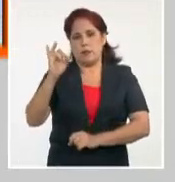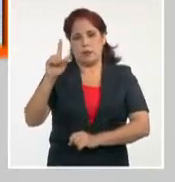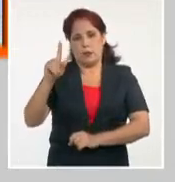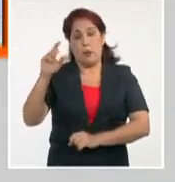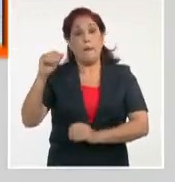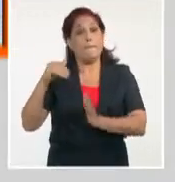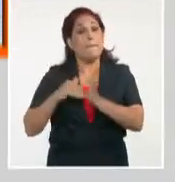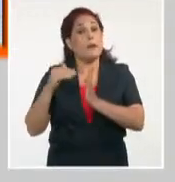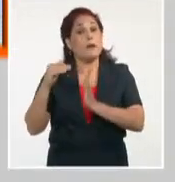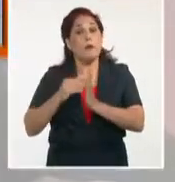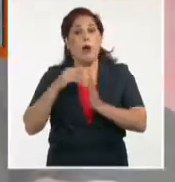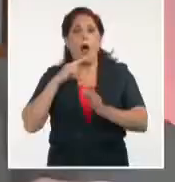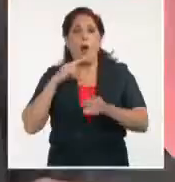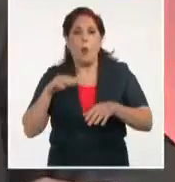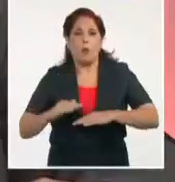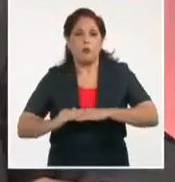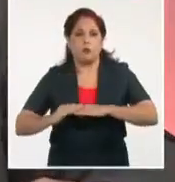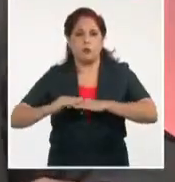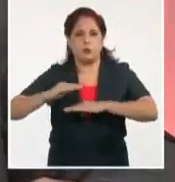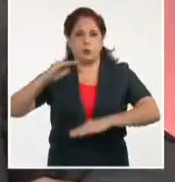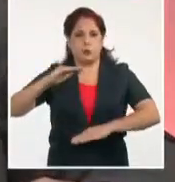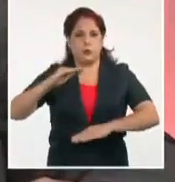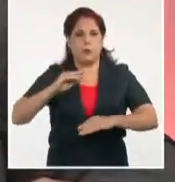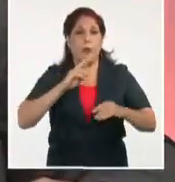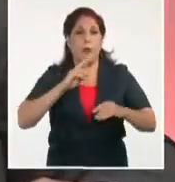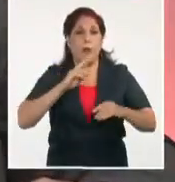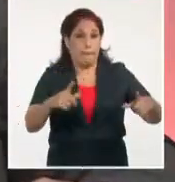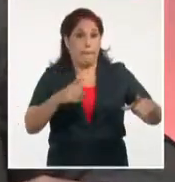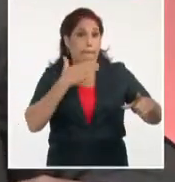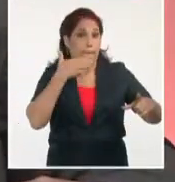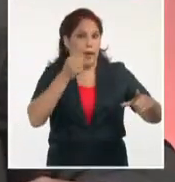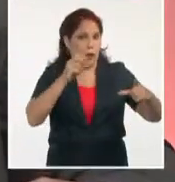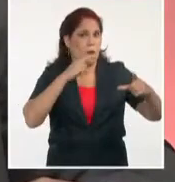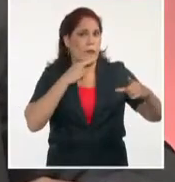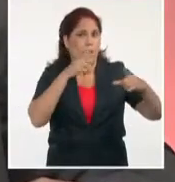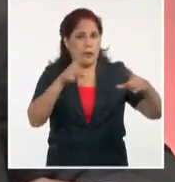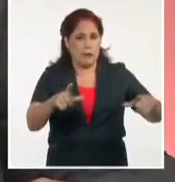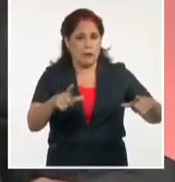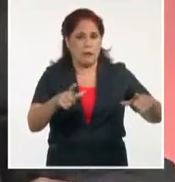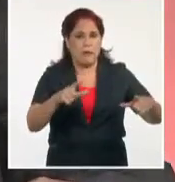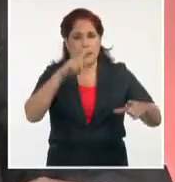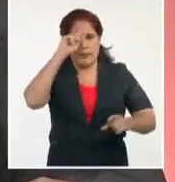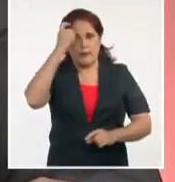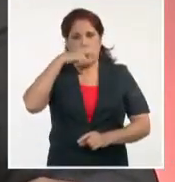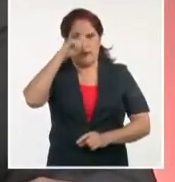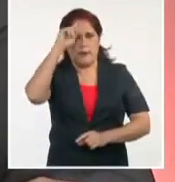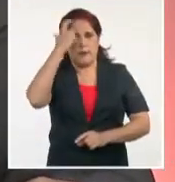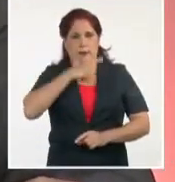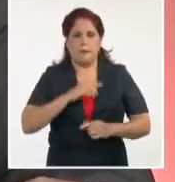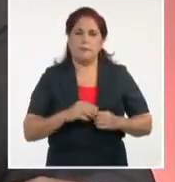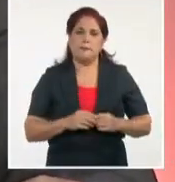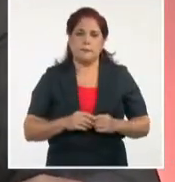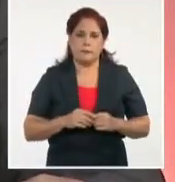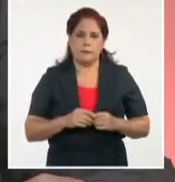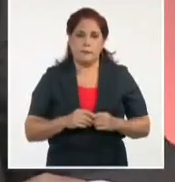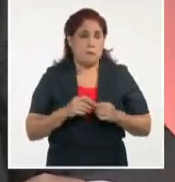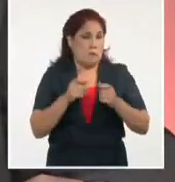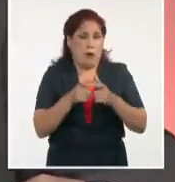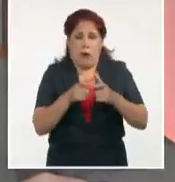16,71 millones de metros cúbicos. Ahora, la presa más beneficiada es la presa Sasa. La más grande del país. La más grande del país,